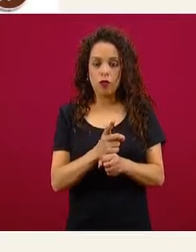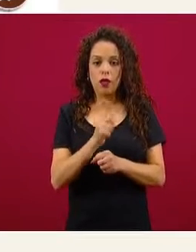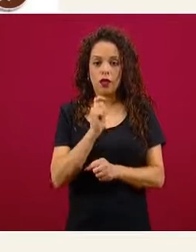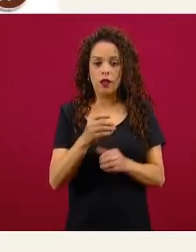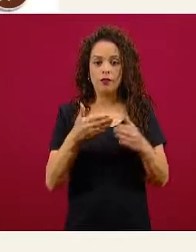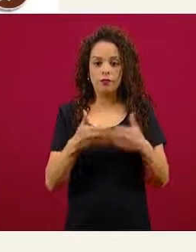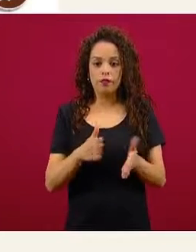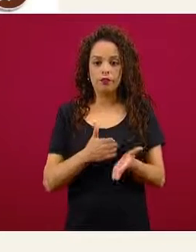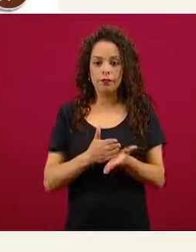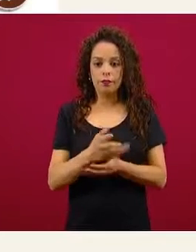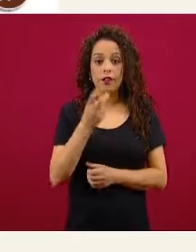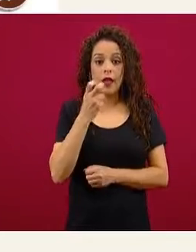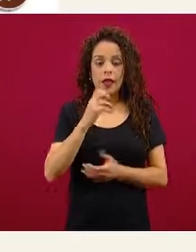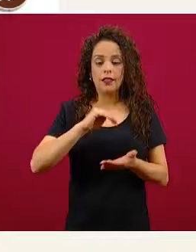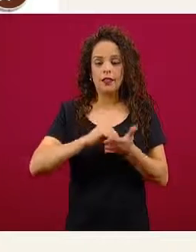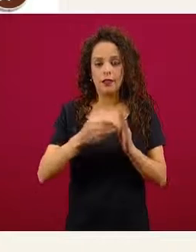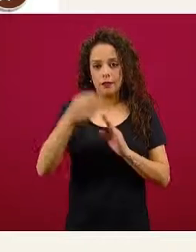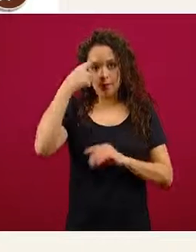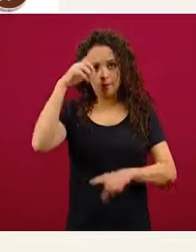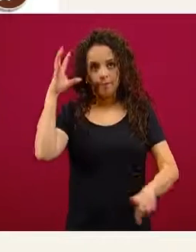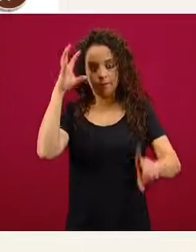y la estrategia,